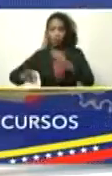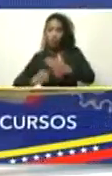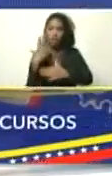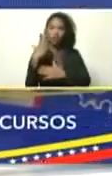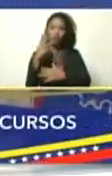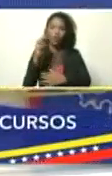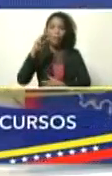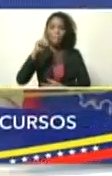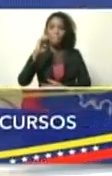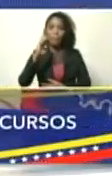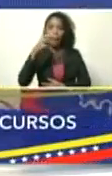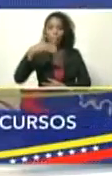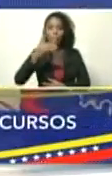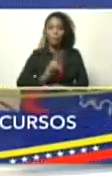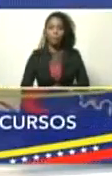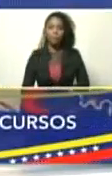MEP.